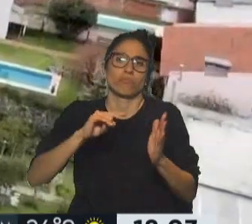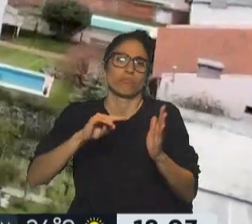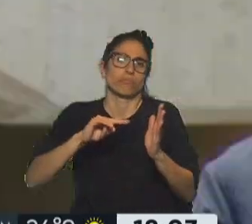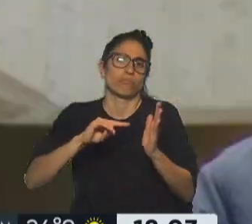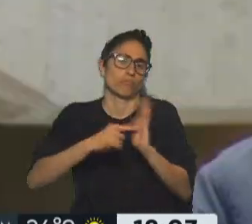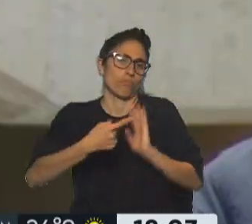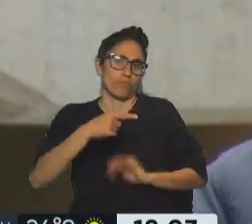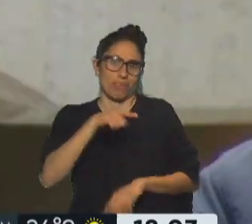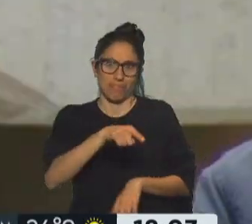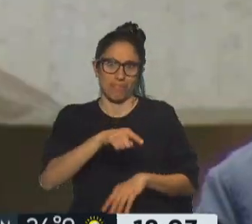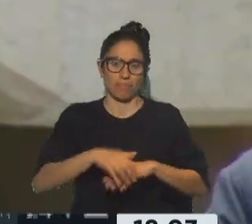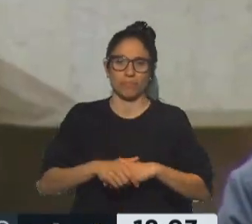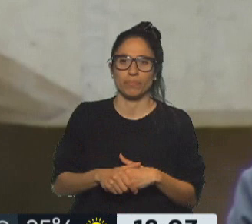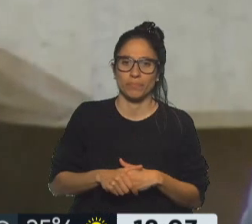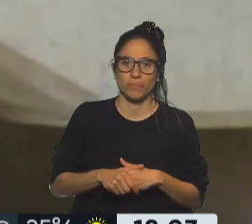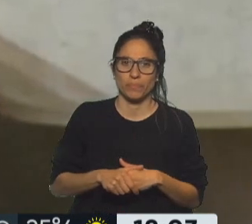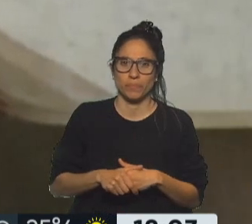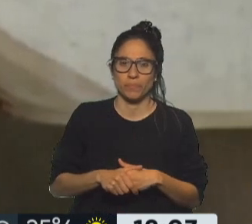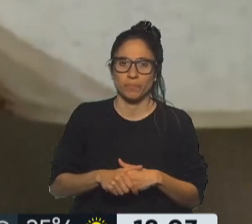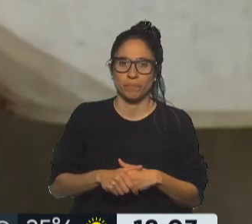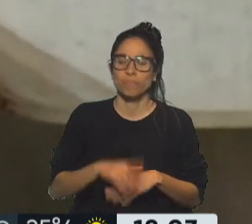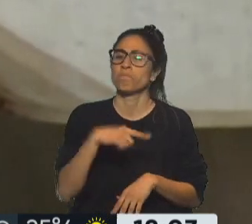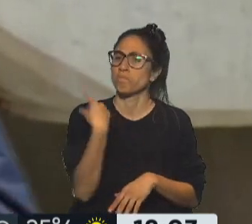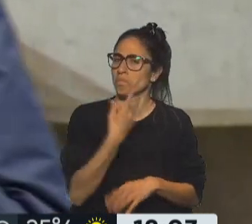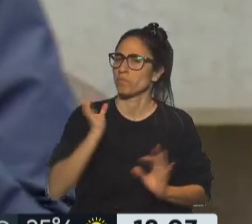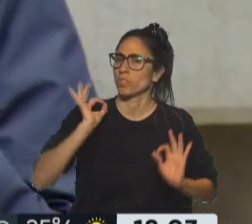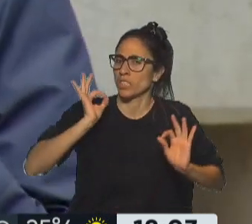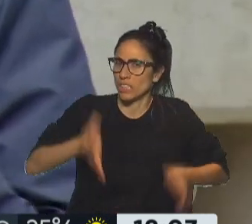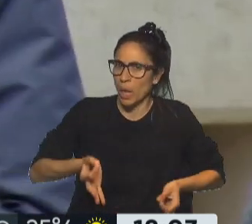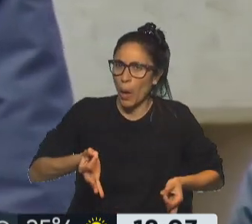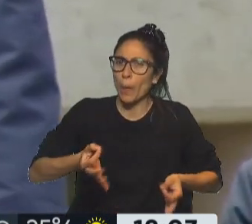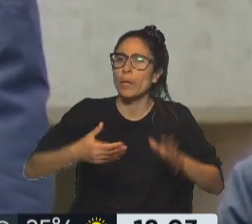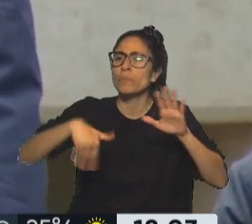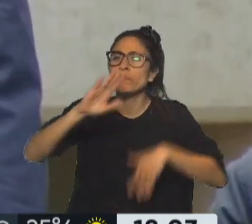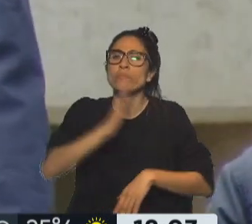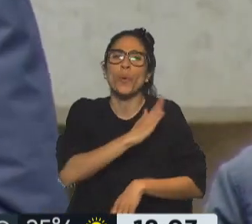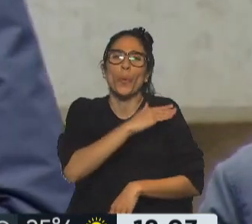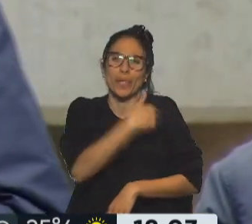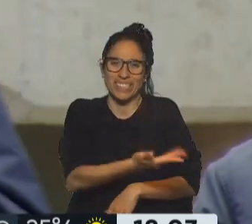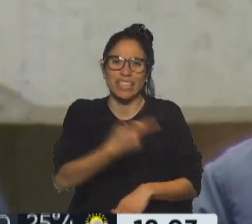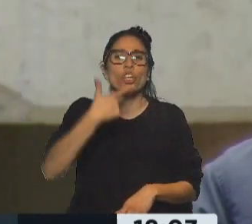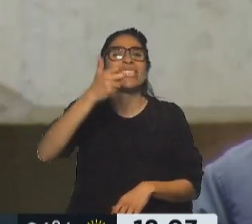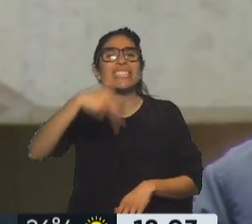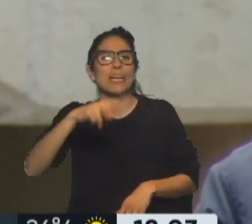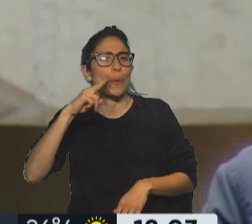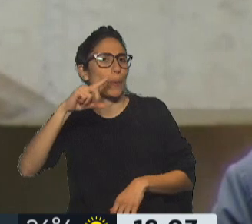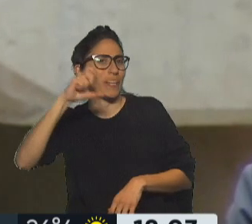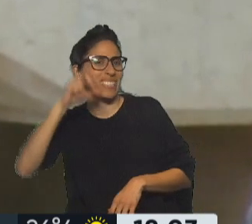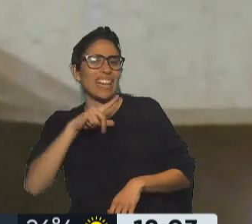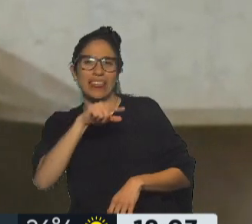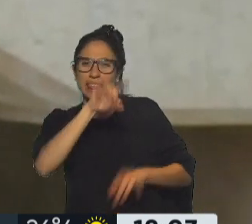que muchos de los vecinos no solo de San Vicente